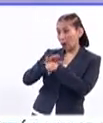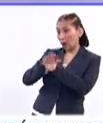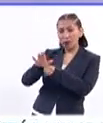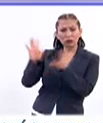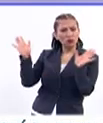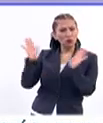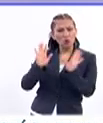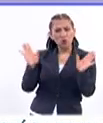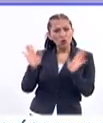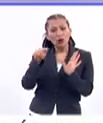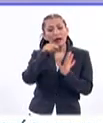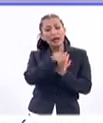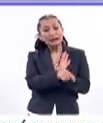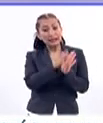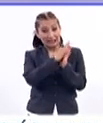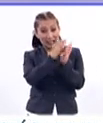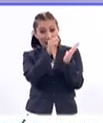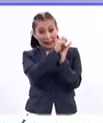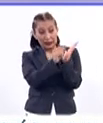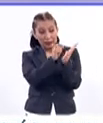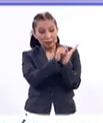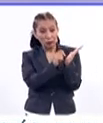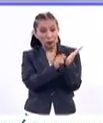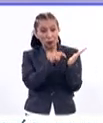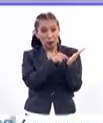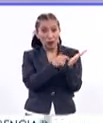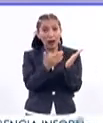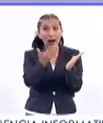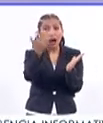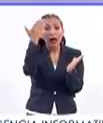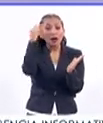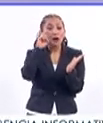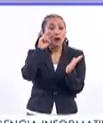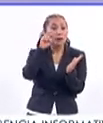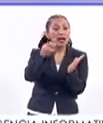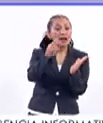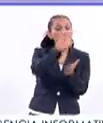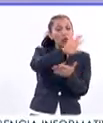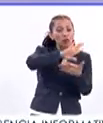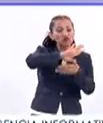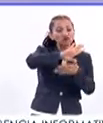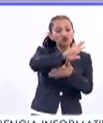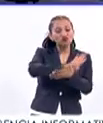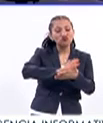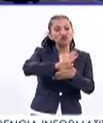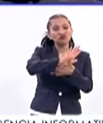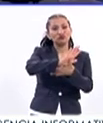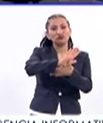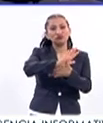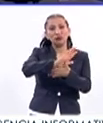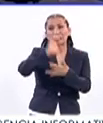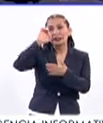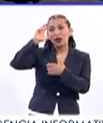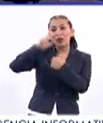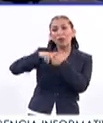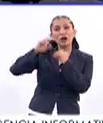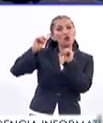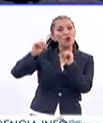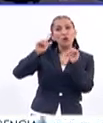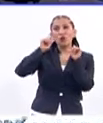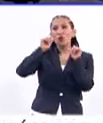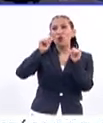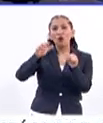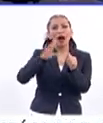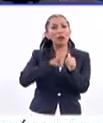pero no hay que perder de vista que esta obra se escribe siguiendo un modelo occidental. siguiendo modelos europeos. No está atendiendo,